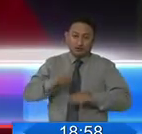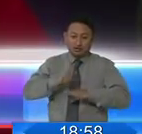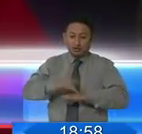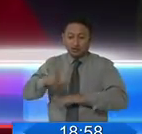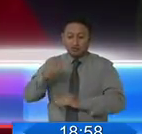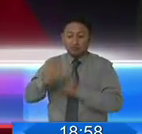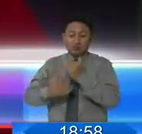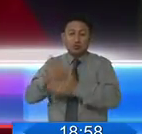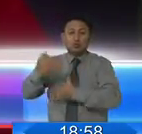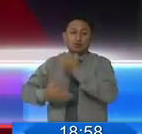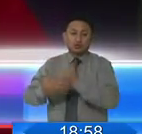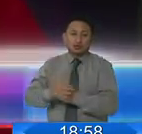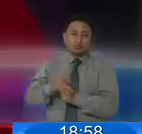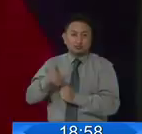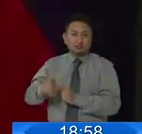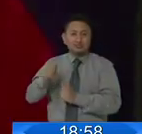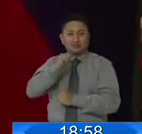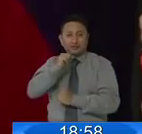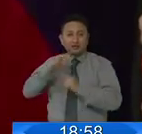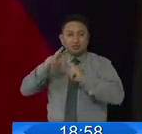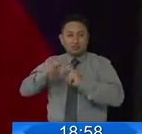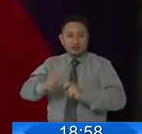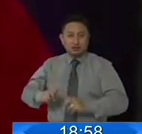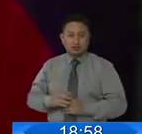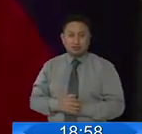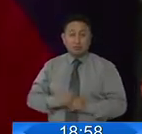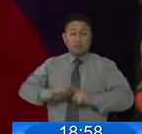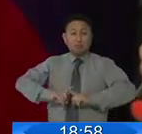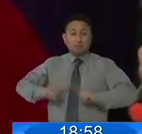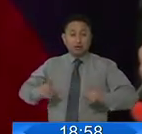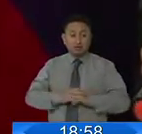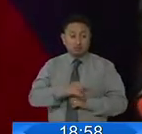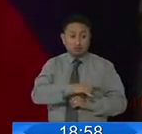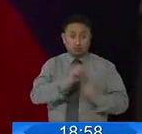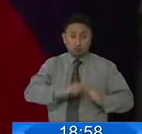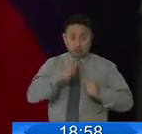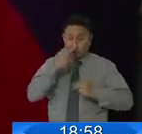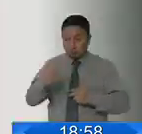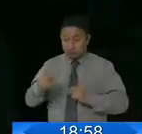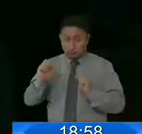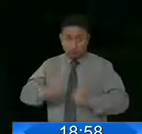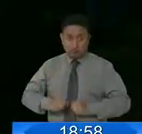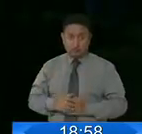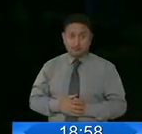judicial en donde todavía hay investigaciones pendientes sin embargo ellos pueden acceder